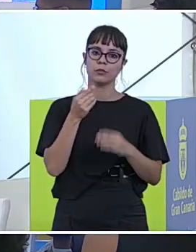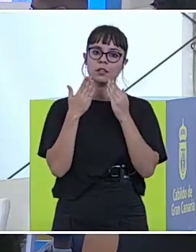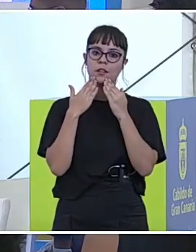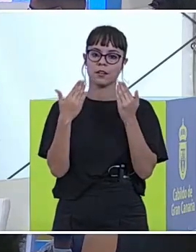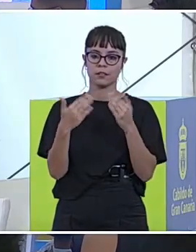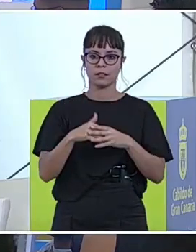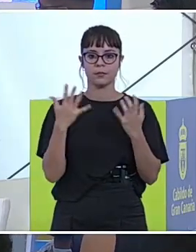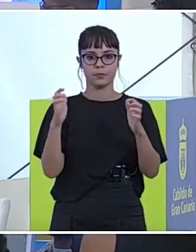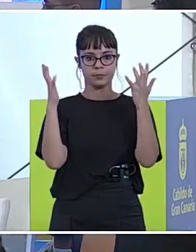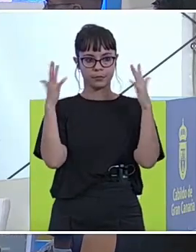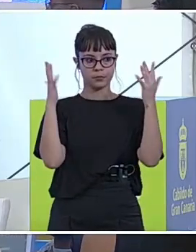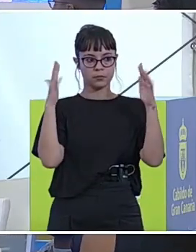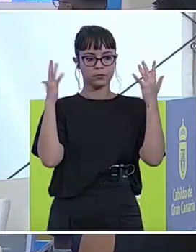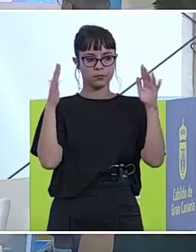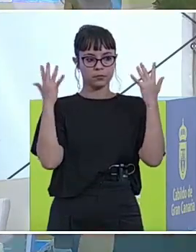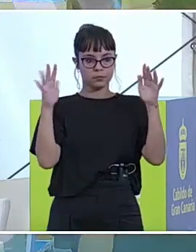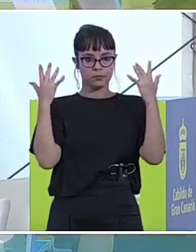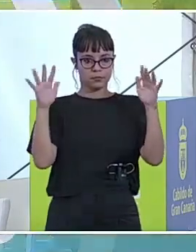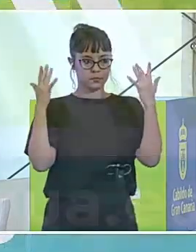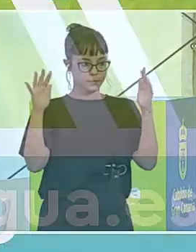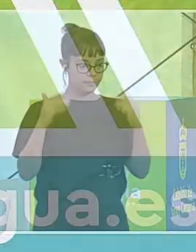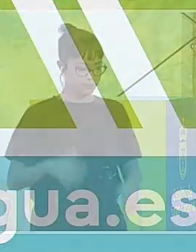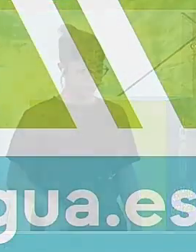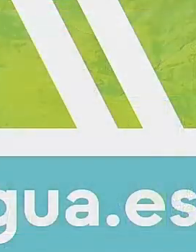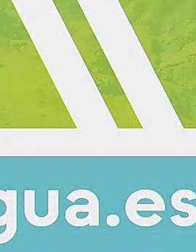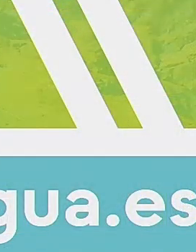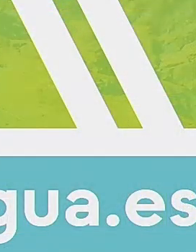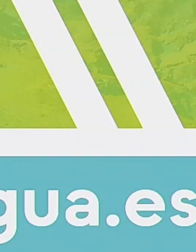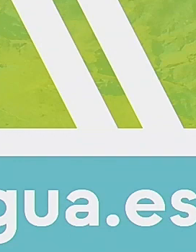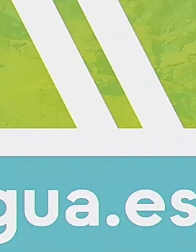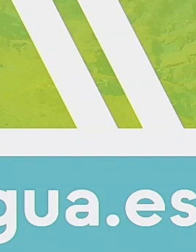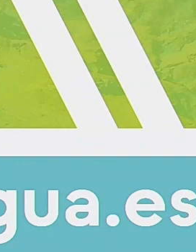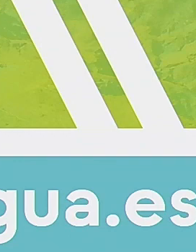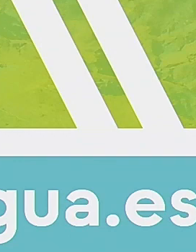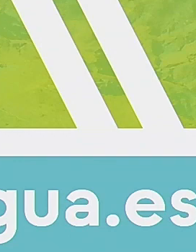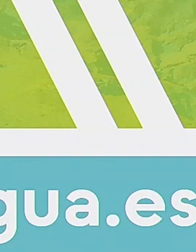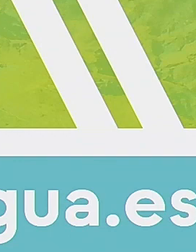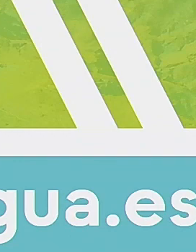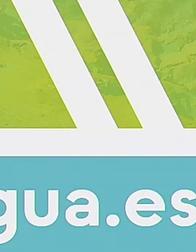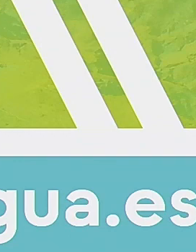Y si tienen alguna pregunta...